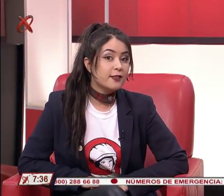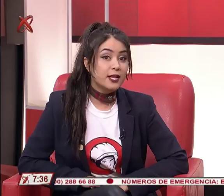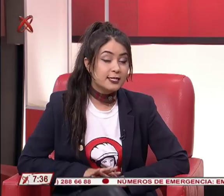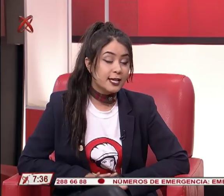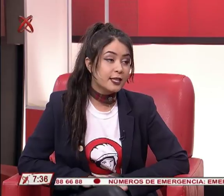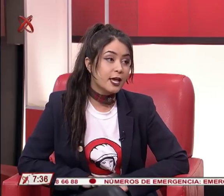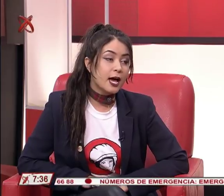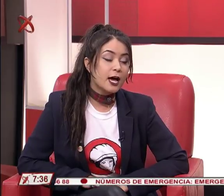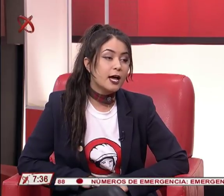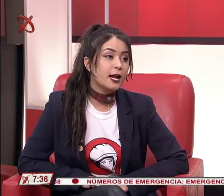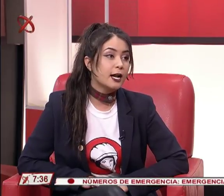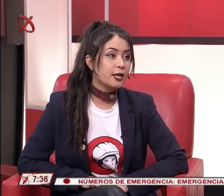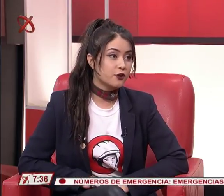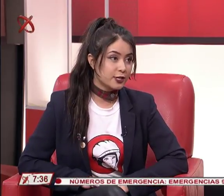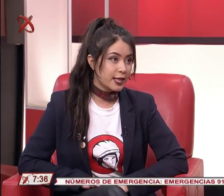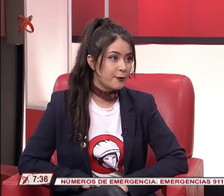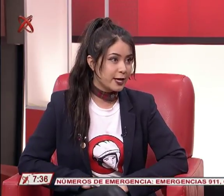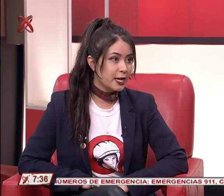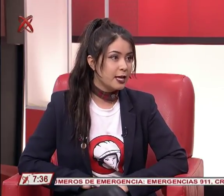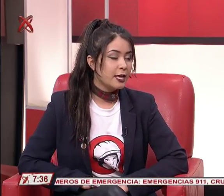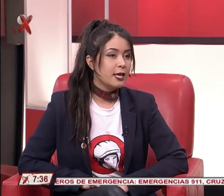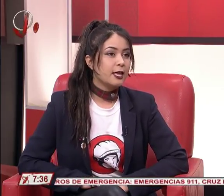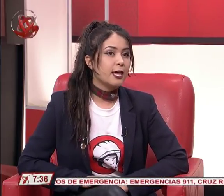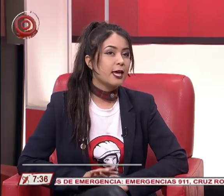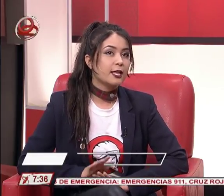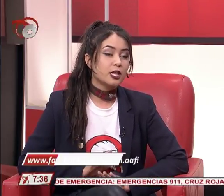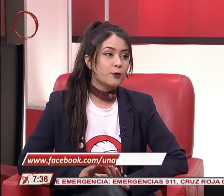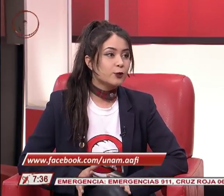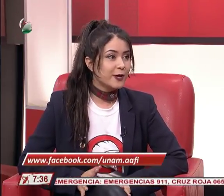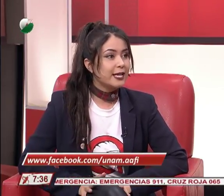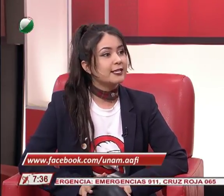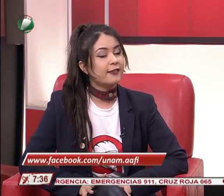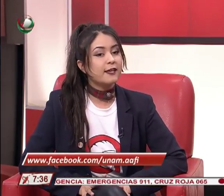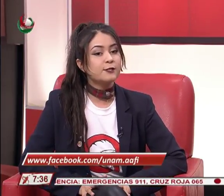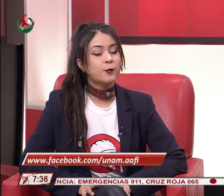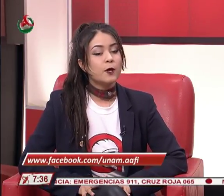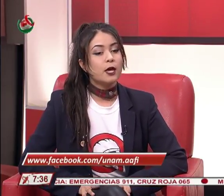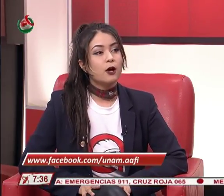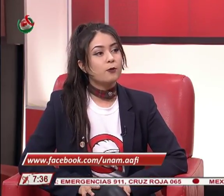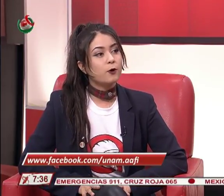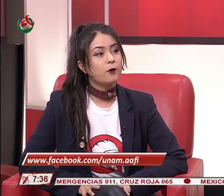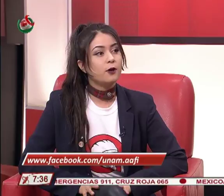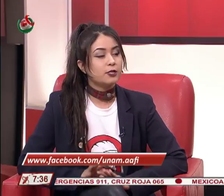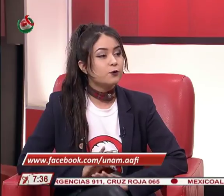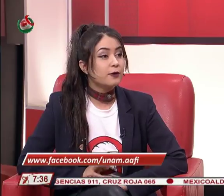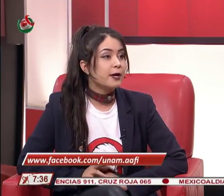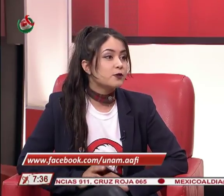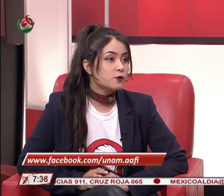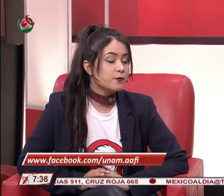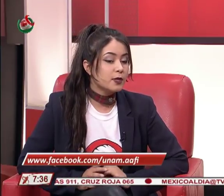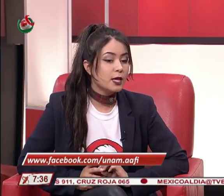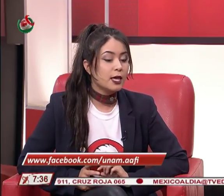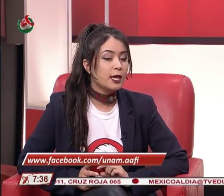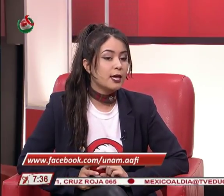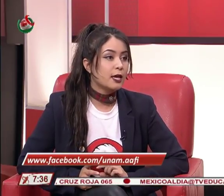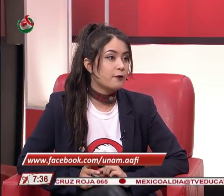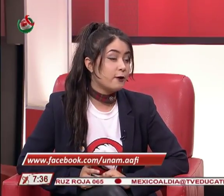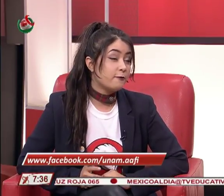Va a ser del 7 al 14 de abril. Tenemos varias sedes, como lo es